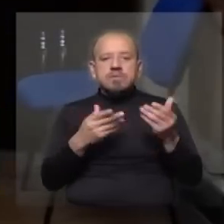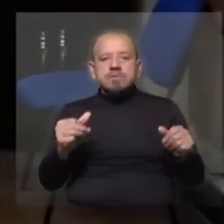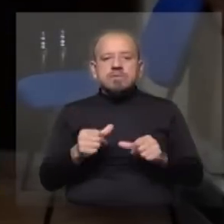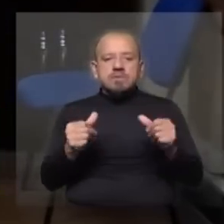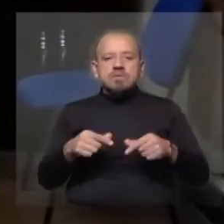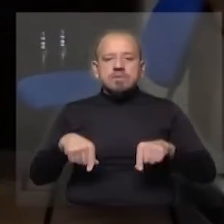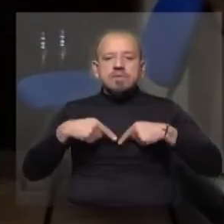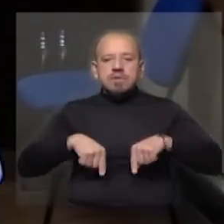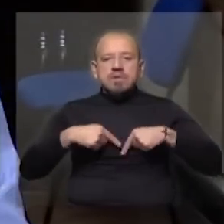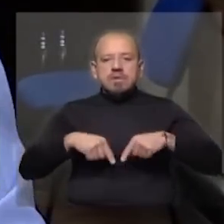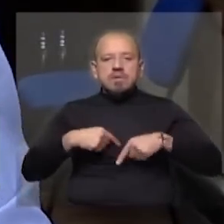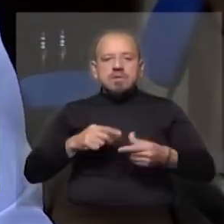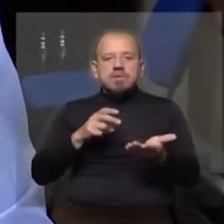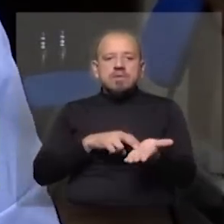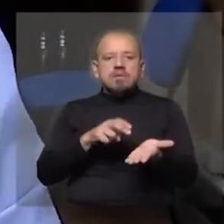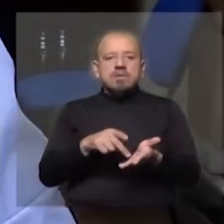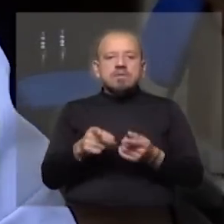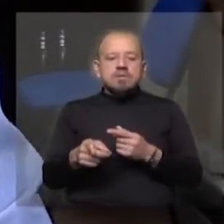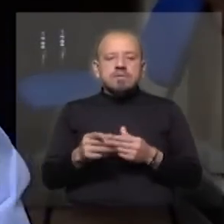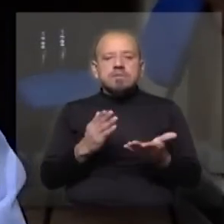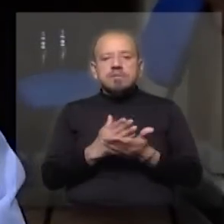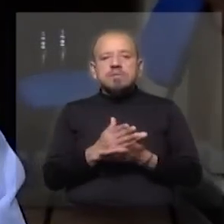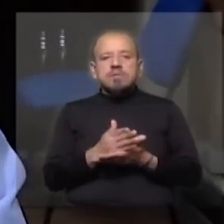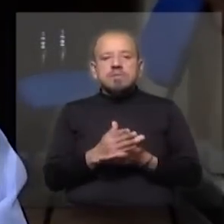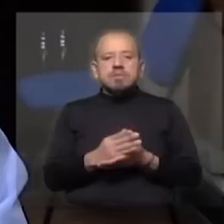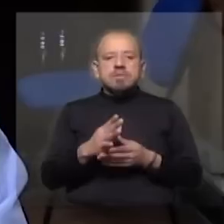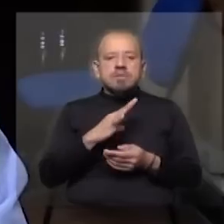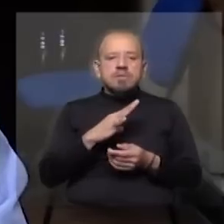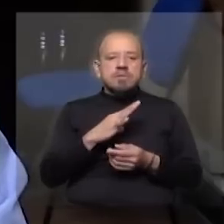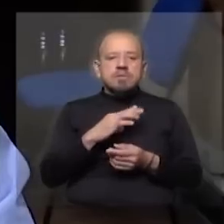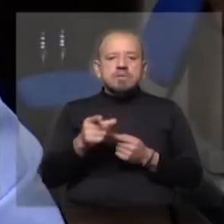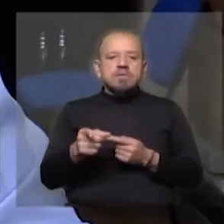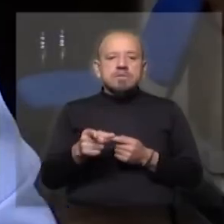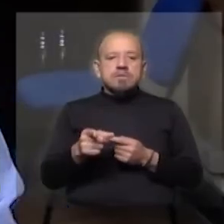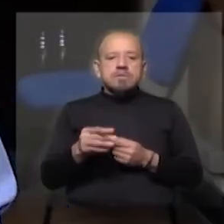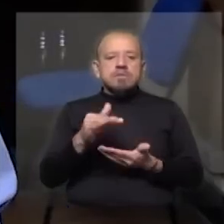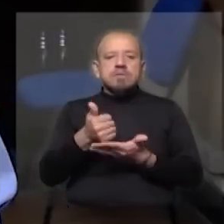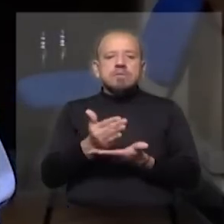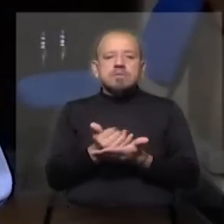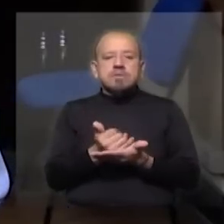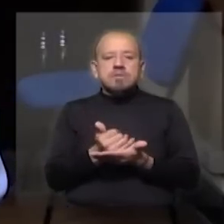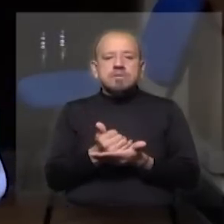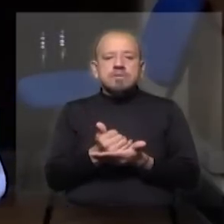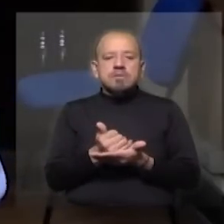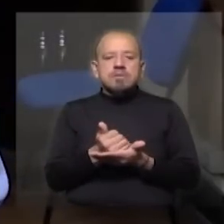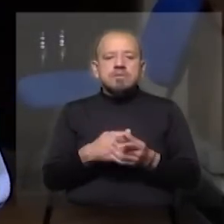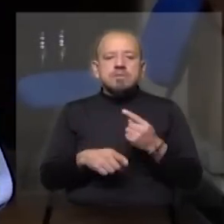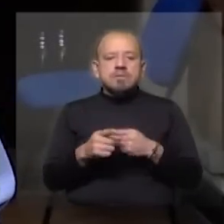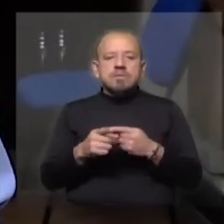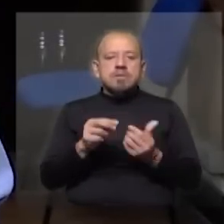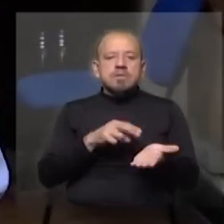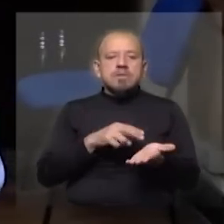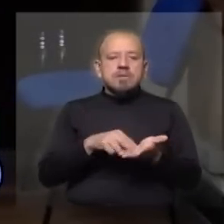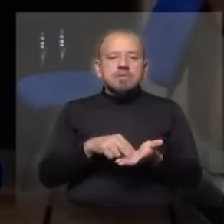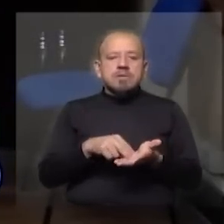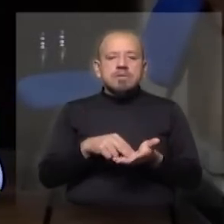intendencia de salto cada vez que había un anuncio para el departamento o vinculado con el departamento de salto